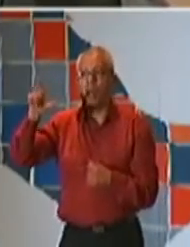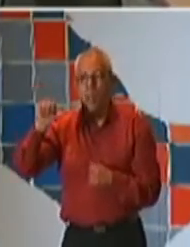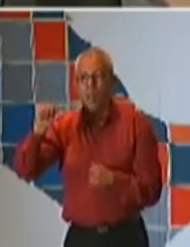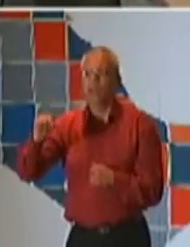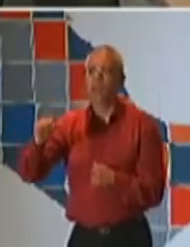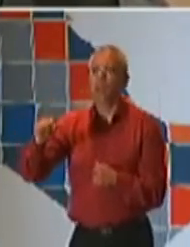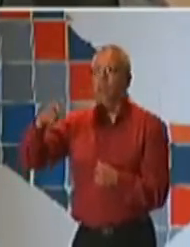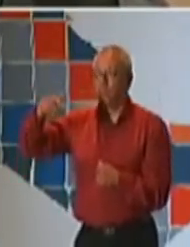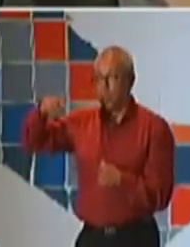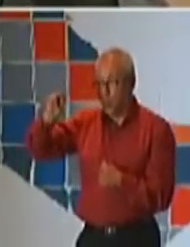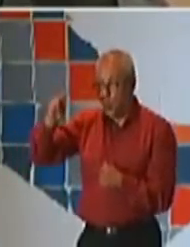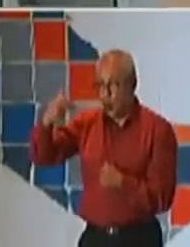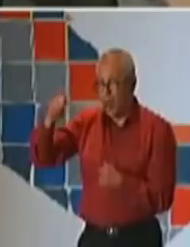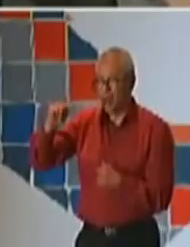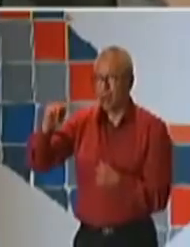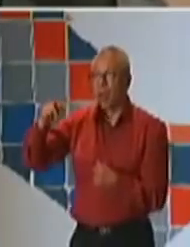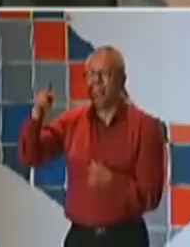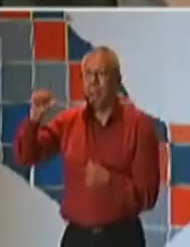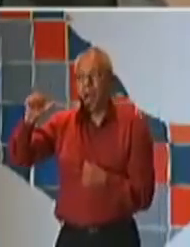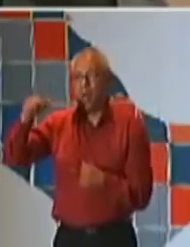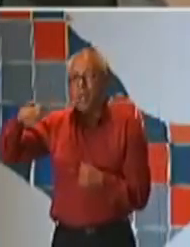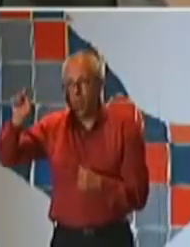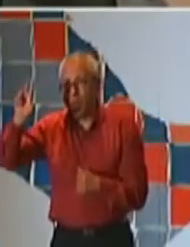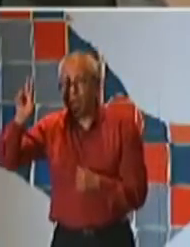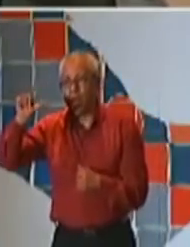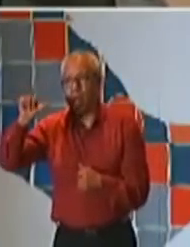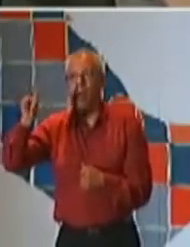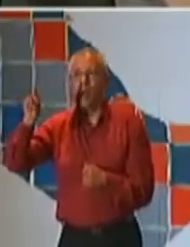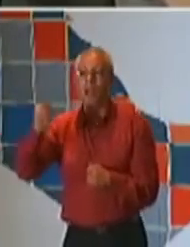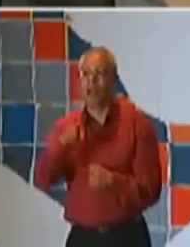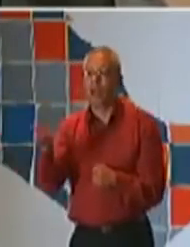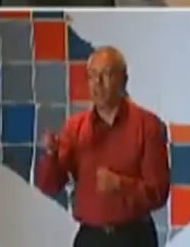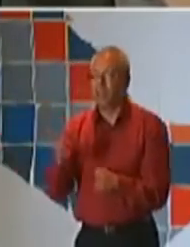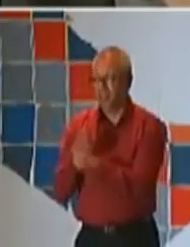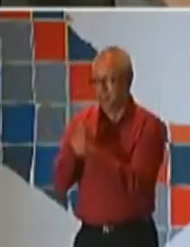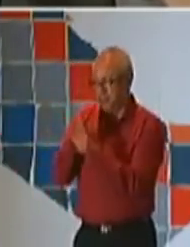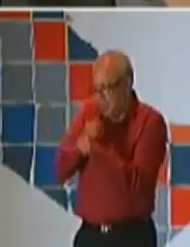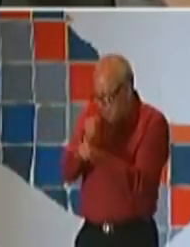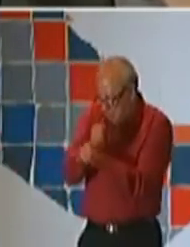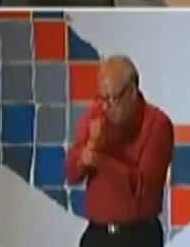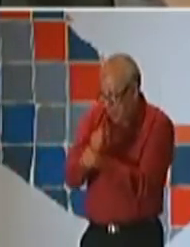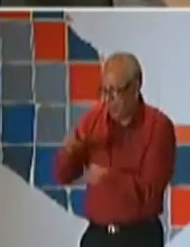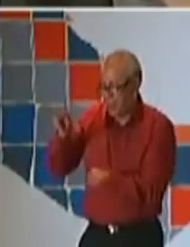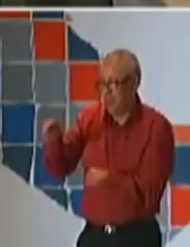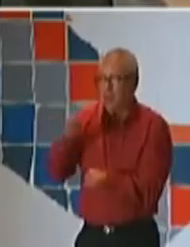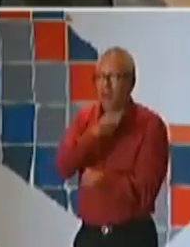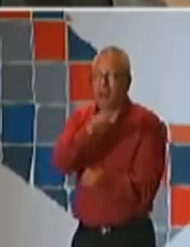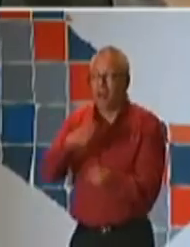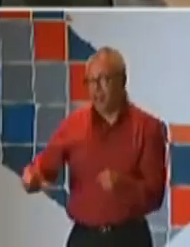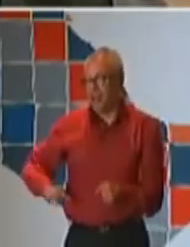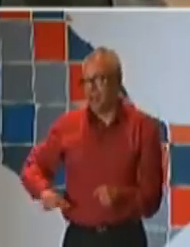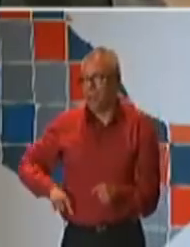lograron evitar esa molestia el gobierno de Malasia declaró